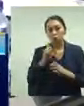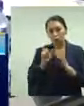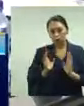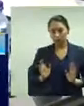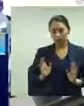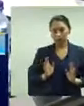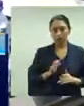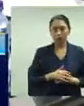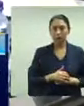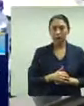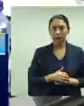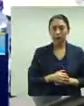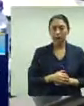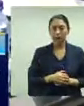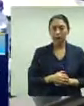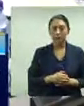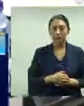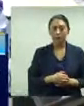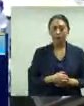al Ministerio de